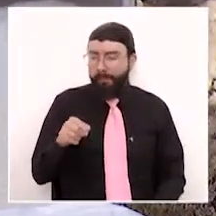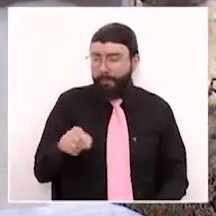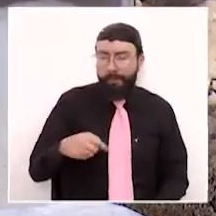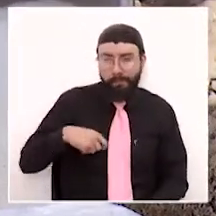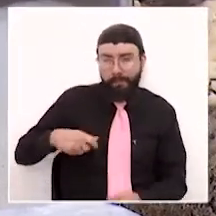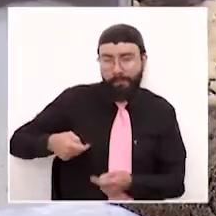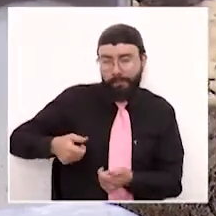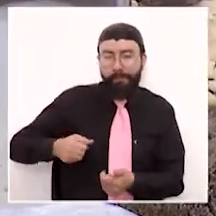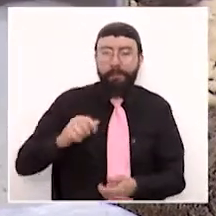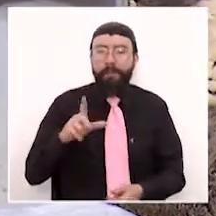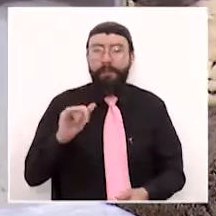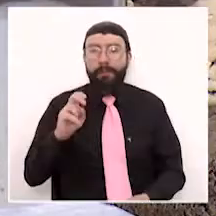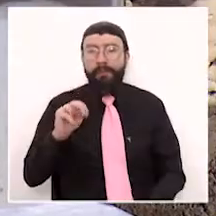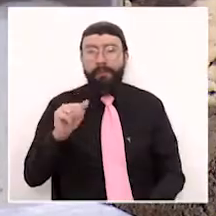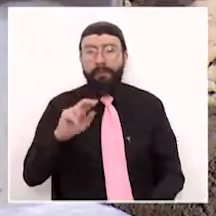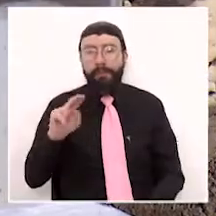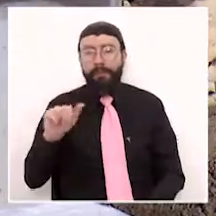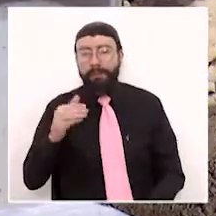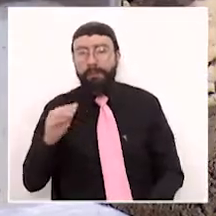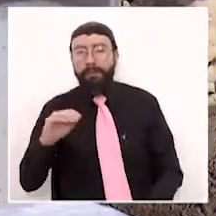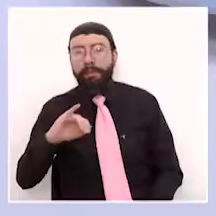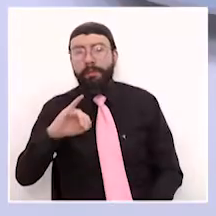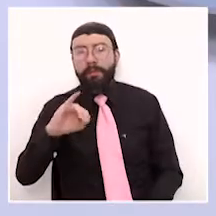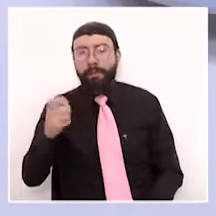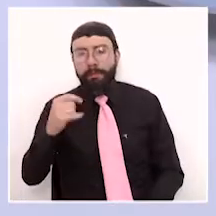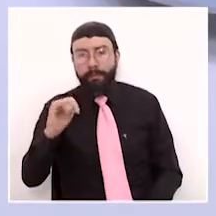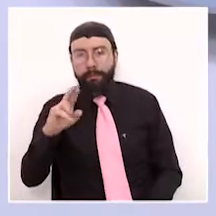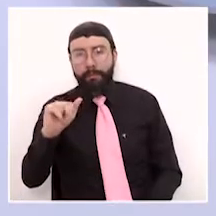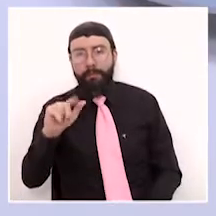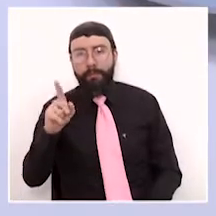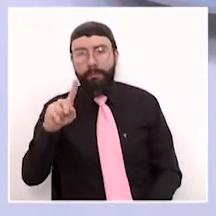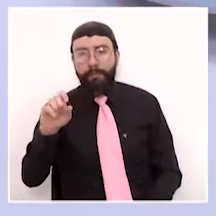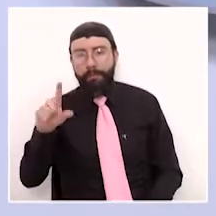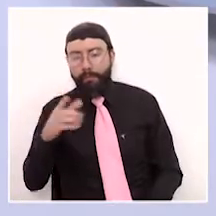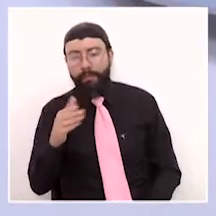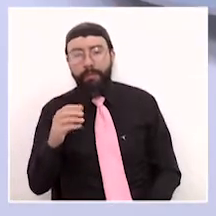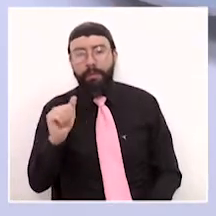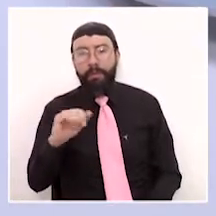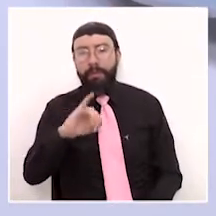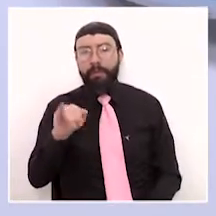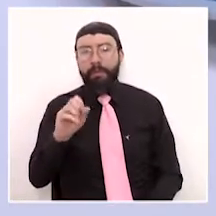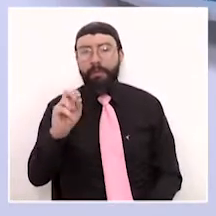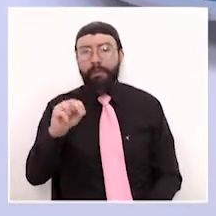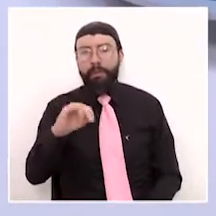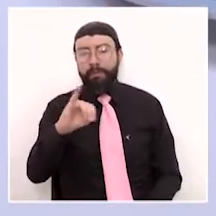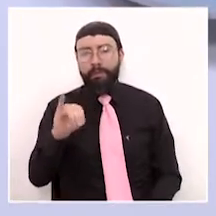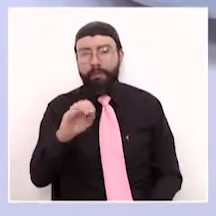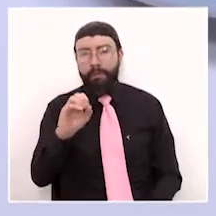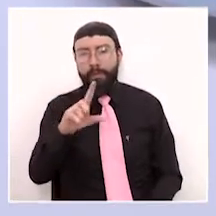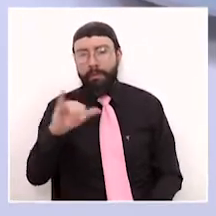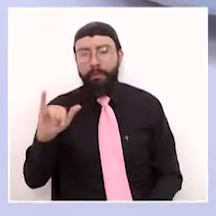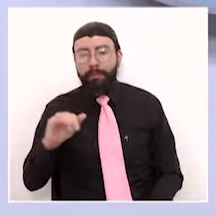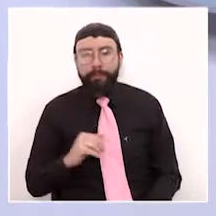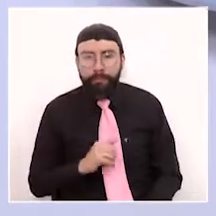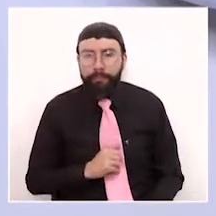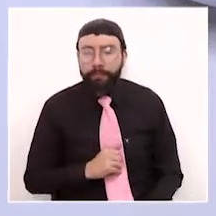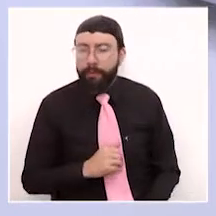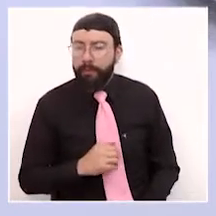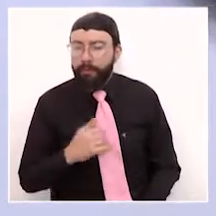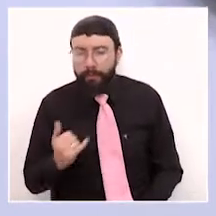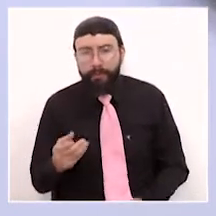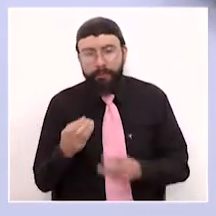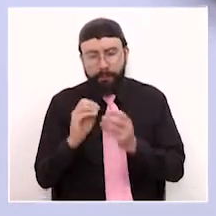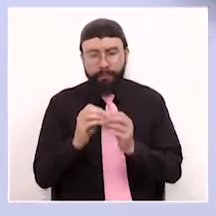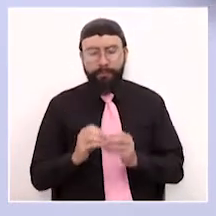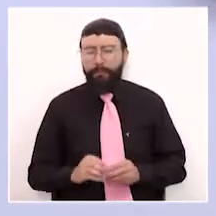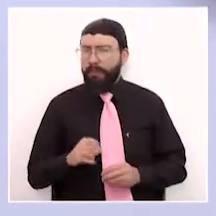de linaza, de girasol y ajonjolí. Entonces es un pan que se hace con esta harina. El centeno es muy, muy, muy,